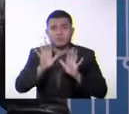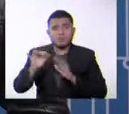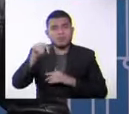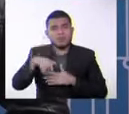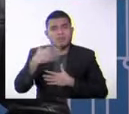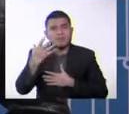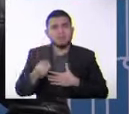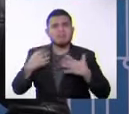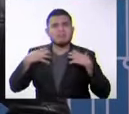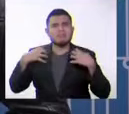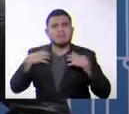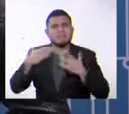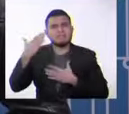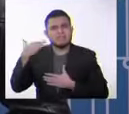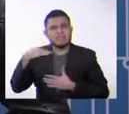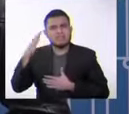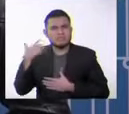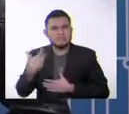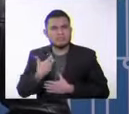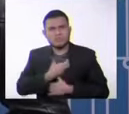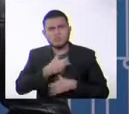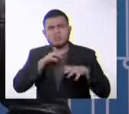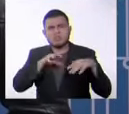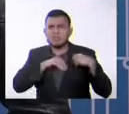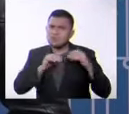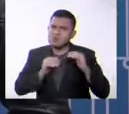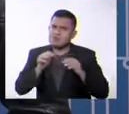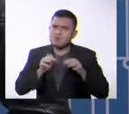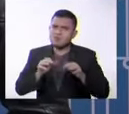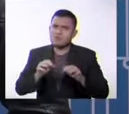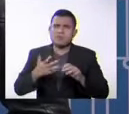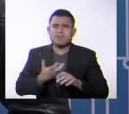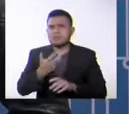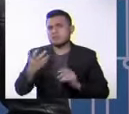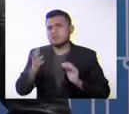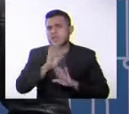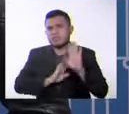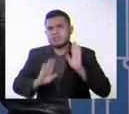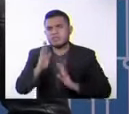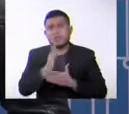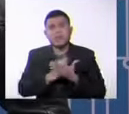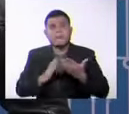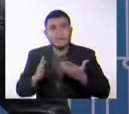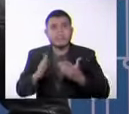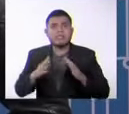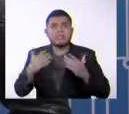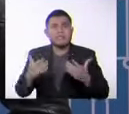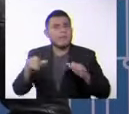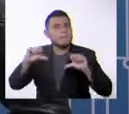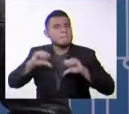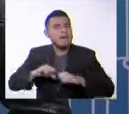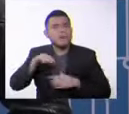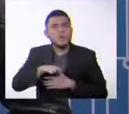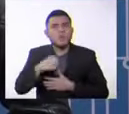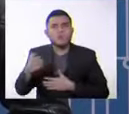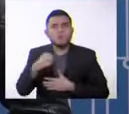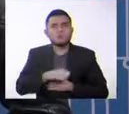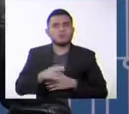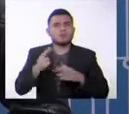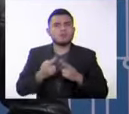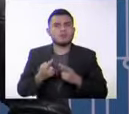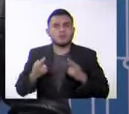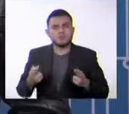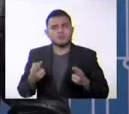estamos viviendo y que hemos reconocido también a lo largo de la historia son parte del mal uso de los recursos